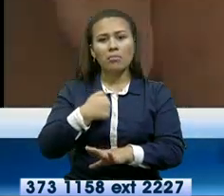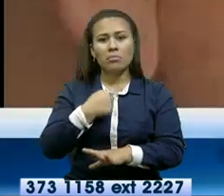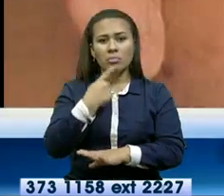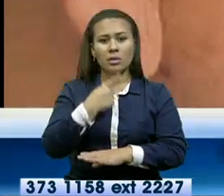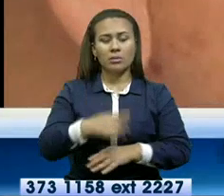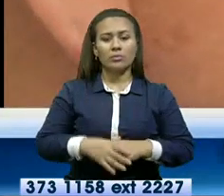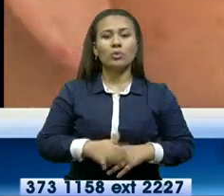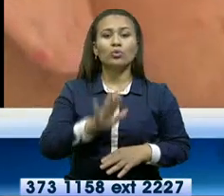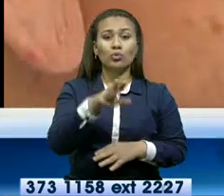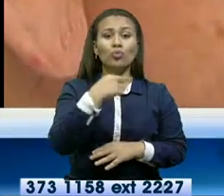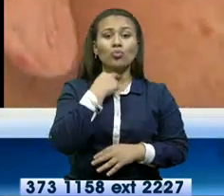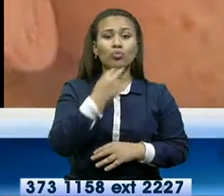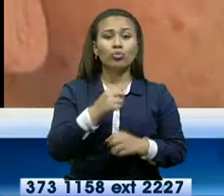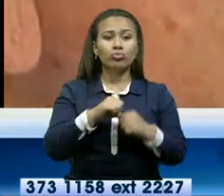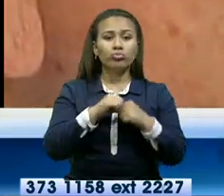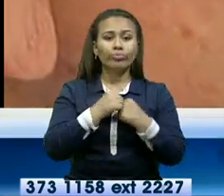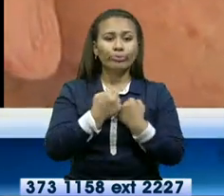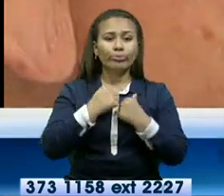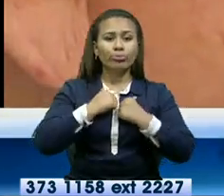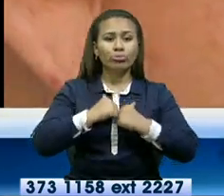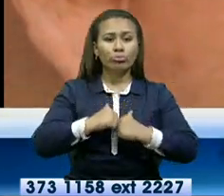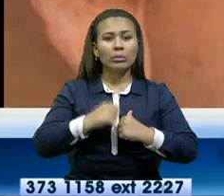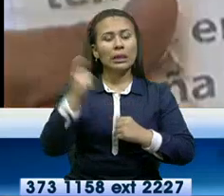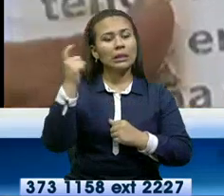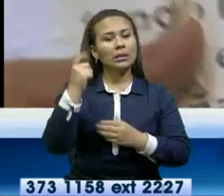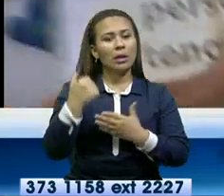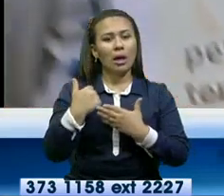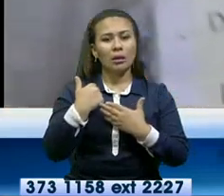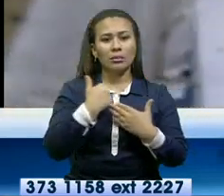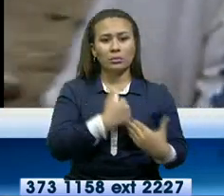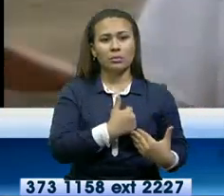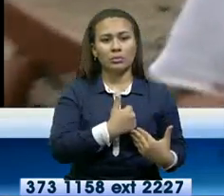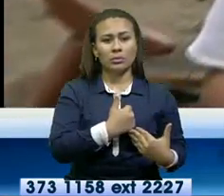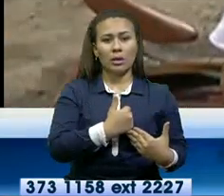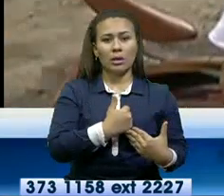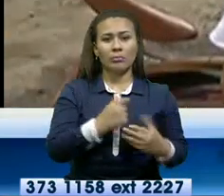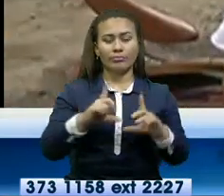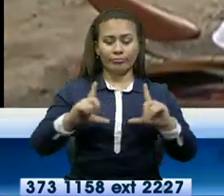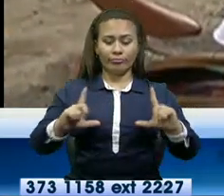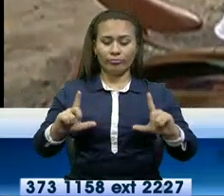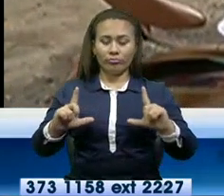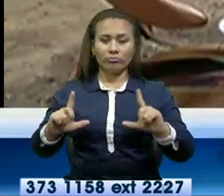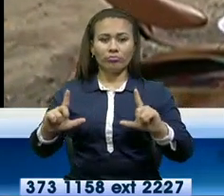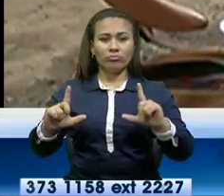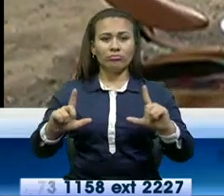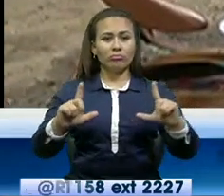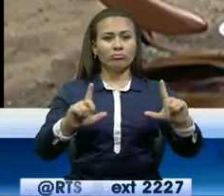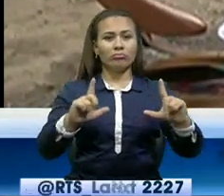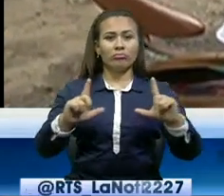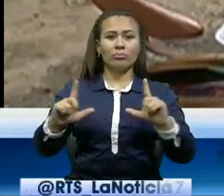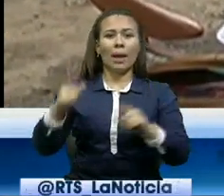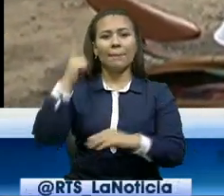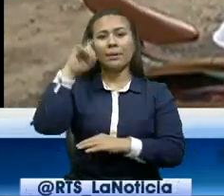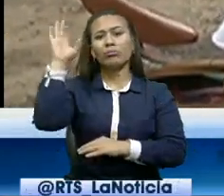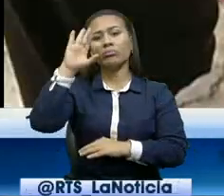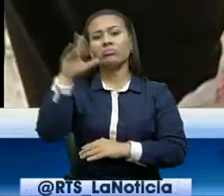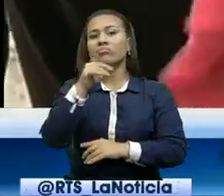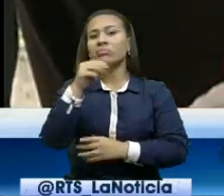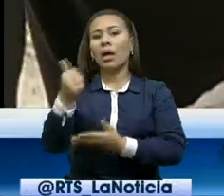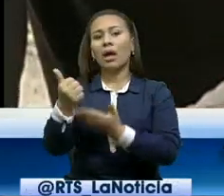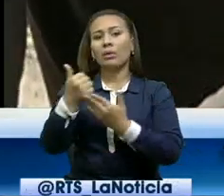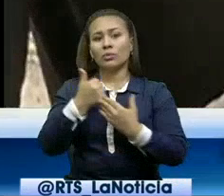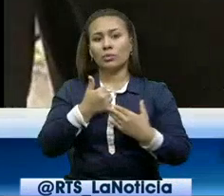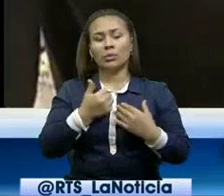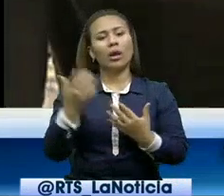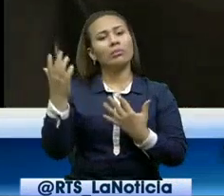Su voz se quebranta al pedir ayuda. Por ello, con un cartel en mano, sale a la calle sin rumbo fijo y con